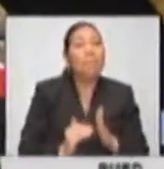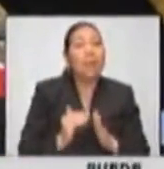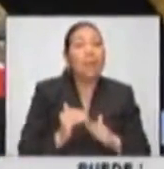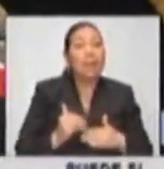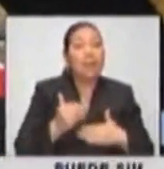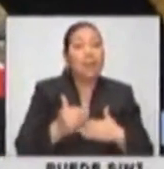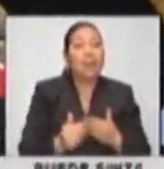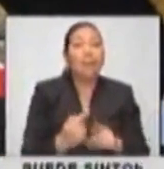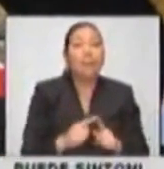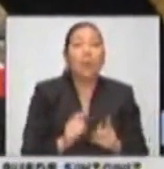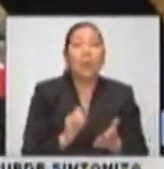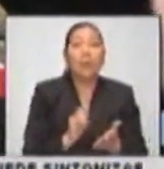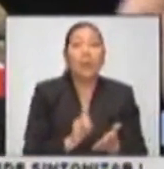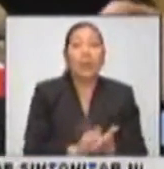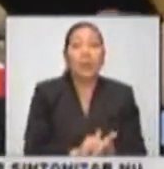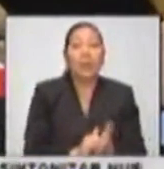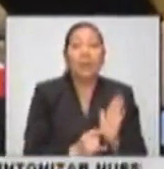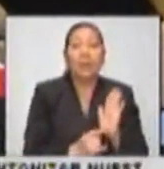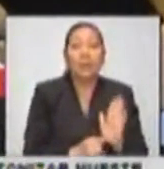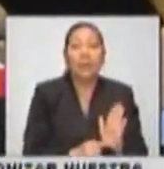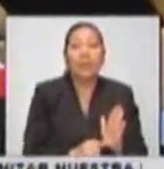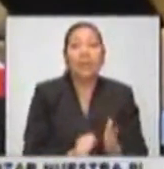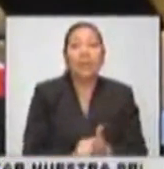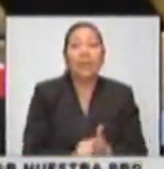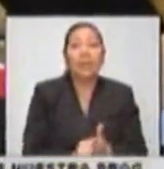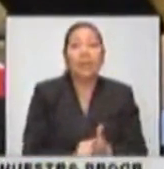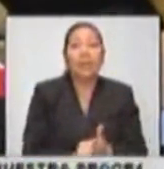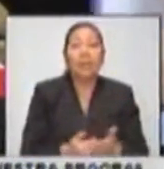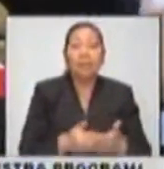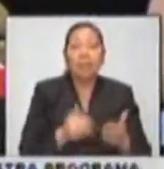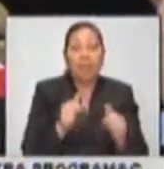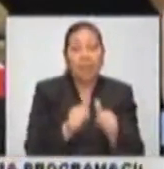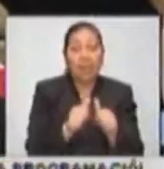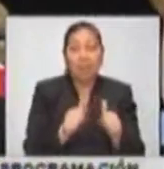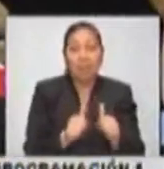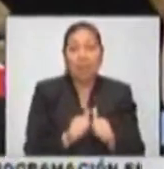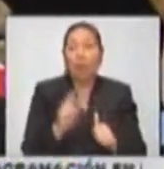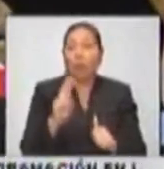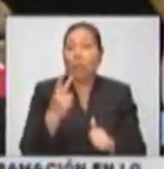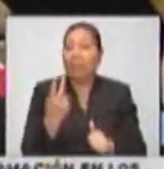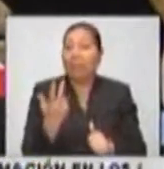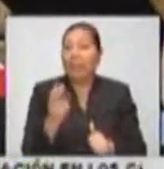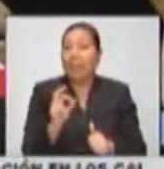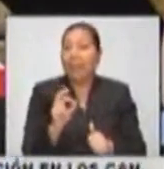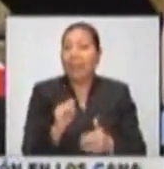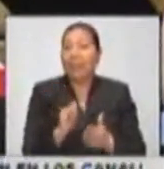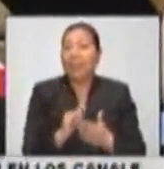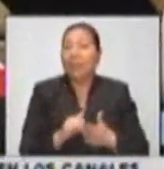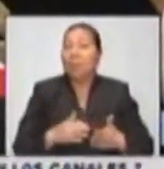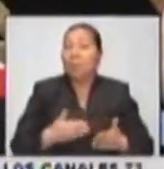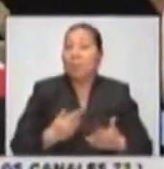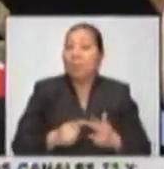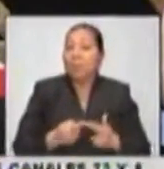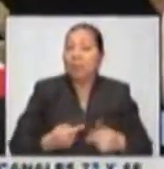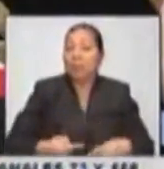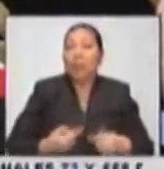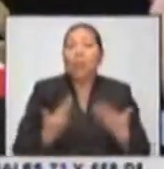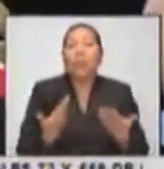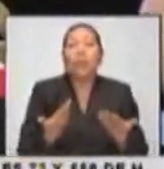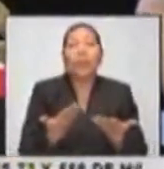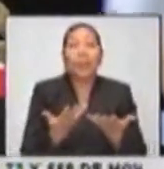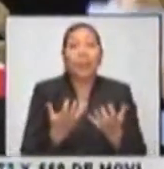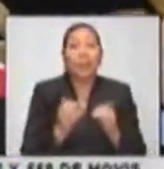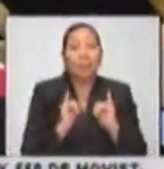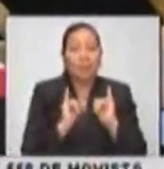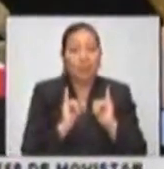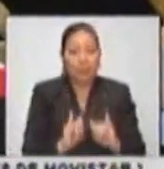plazo. Es por eso que esta presentación, por ejemplo, al acuerdo, una preimagen, aunque sea al 2030, creo que nos puede ayudar a empezar a discutir dónde queremos estar